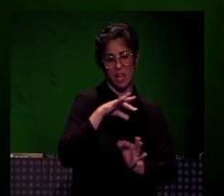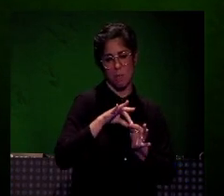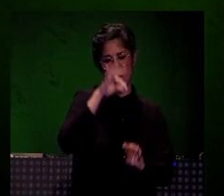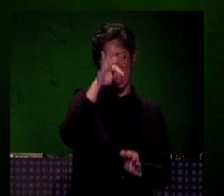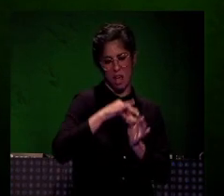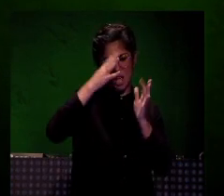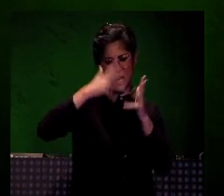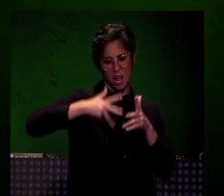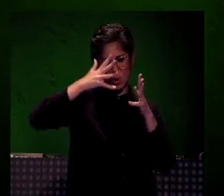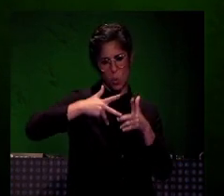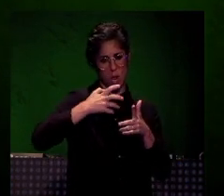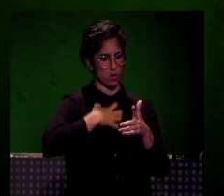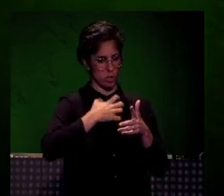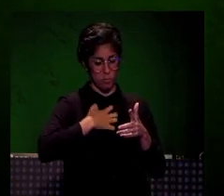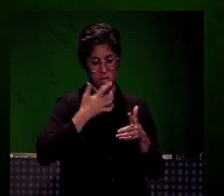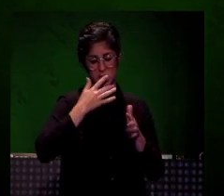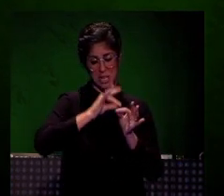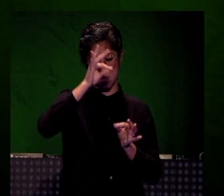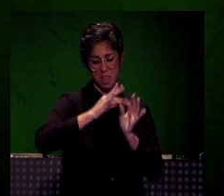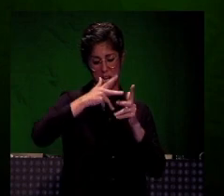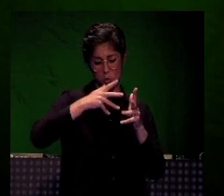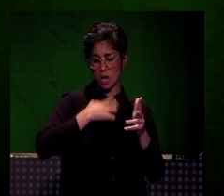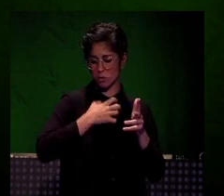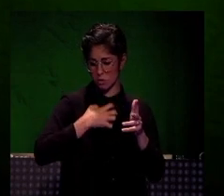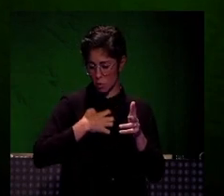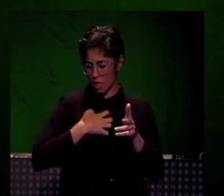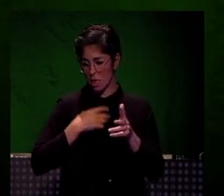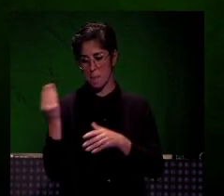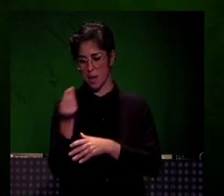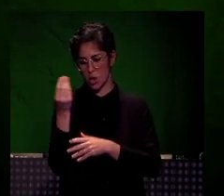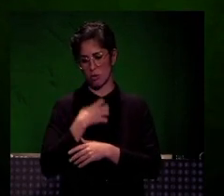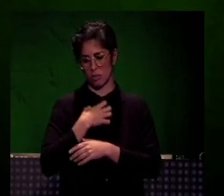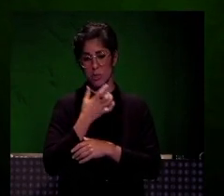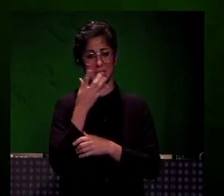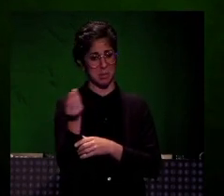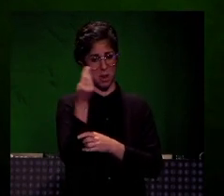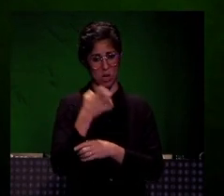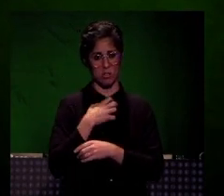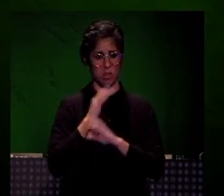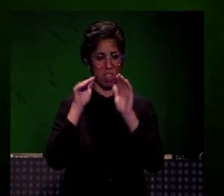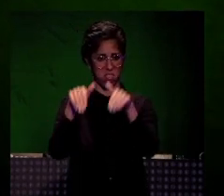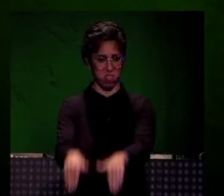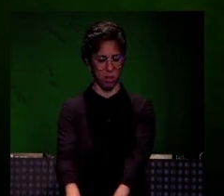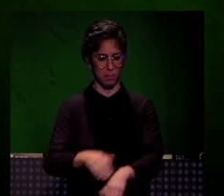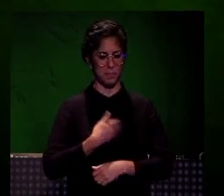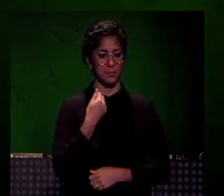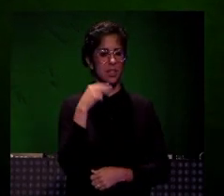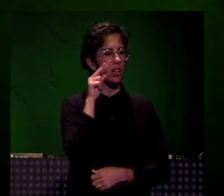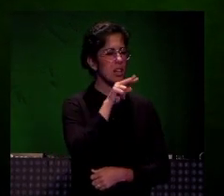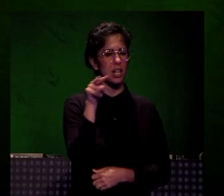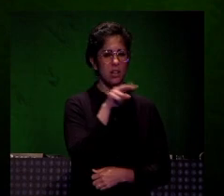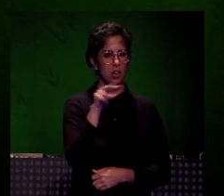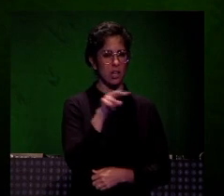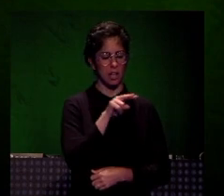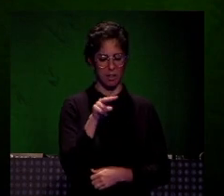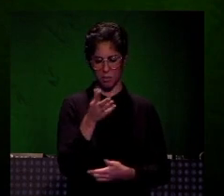no se puede mejorar y si no se mejora se degrada cuando lo leí yo me pensé lo primero que pensé es que a mí nadie me ha definido y por